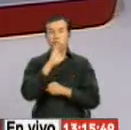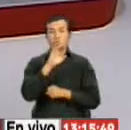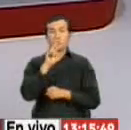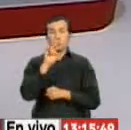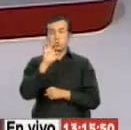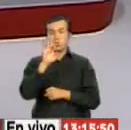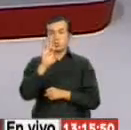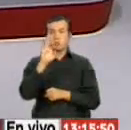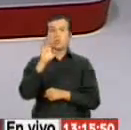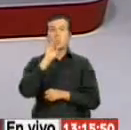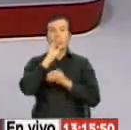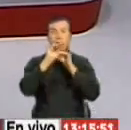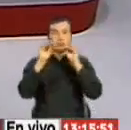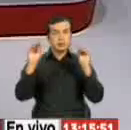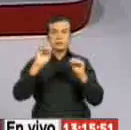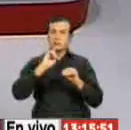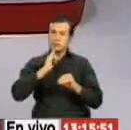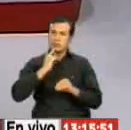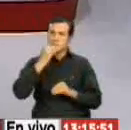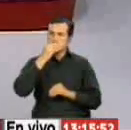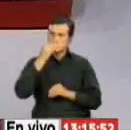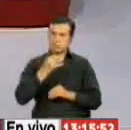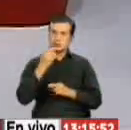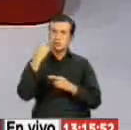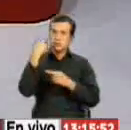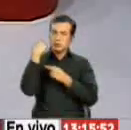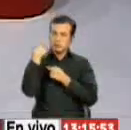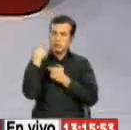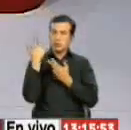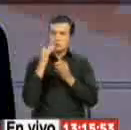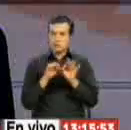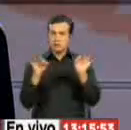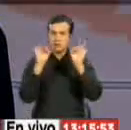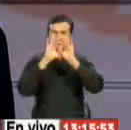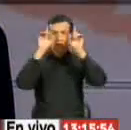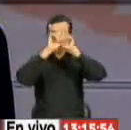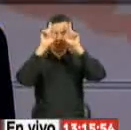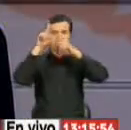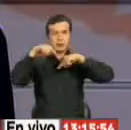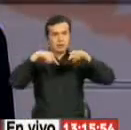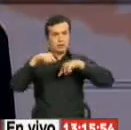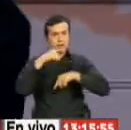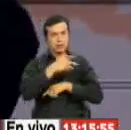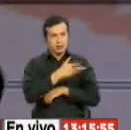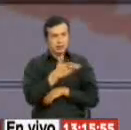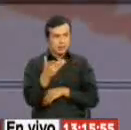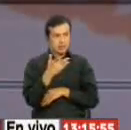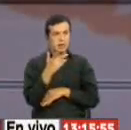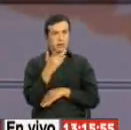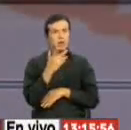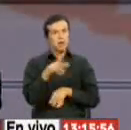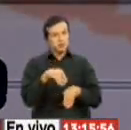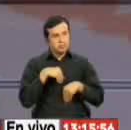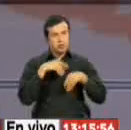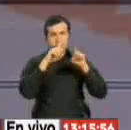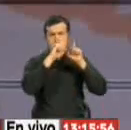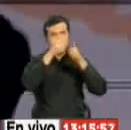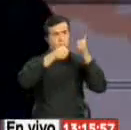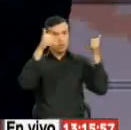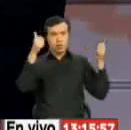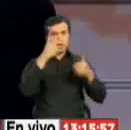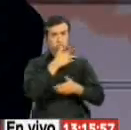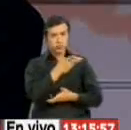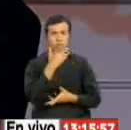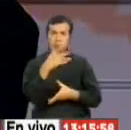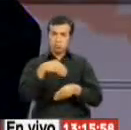a la seriedad a la seriedad y responsabilidad del empresariado ecuatoriano para que asuma como y